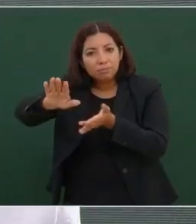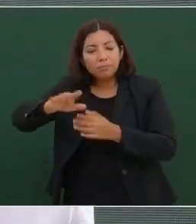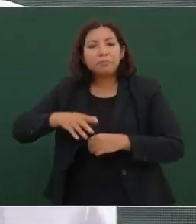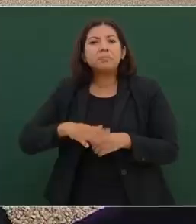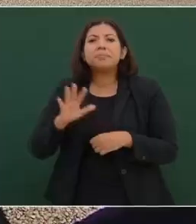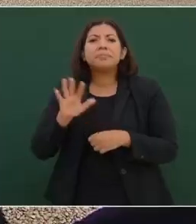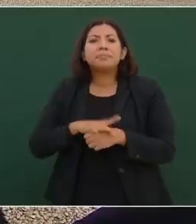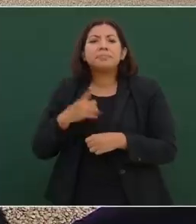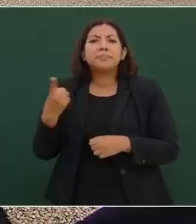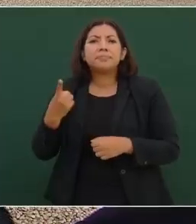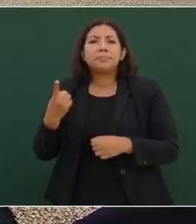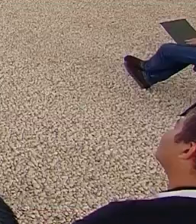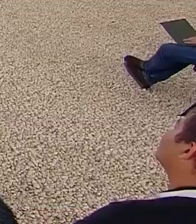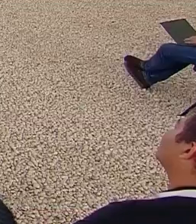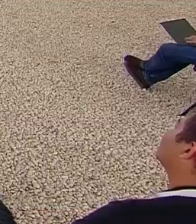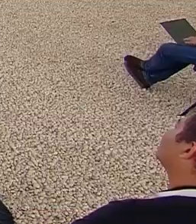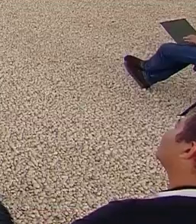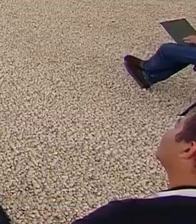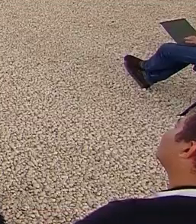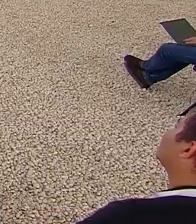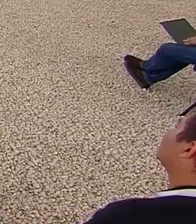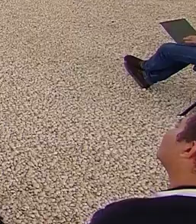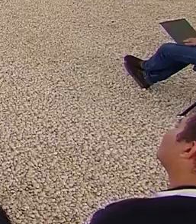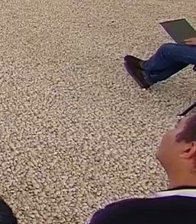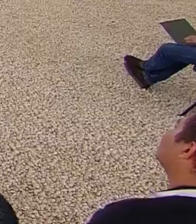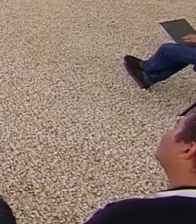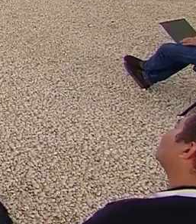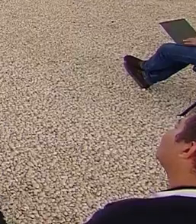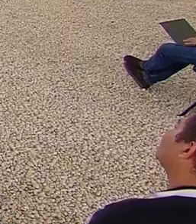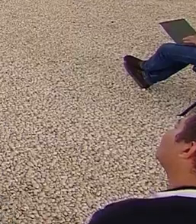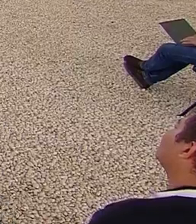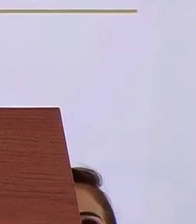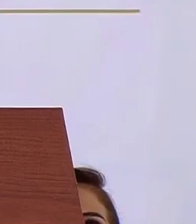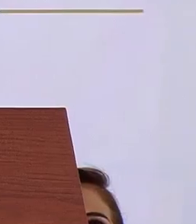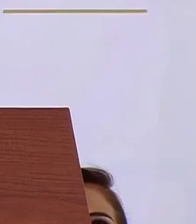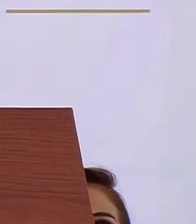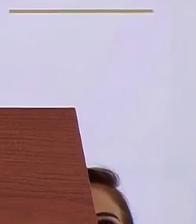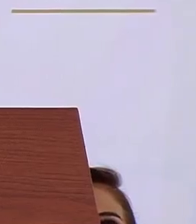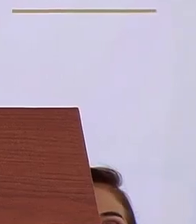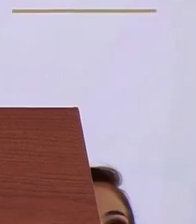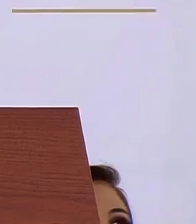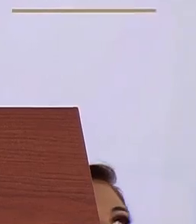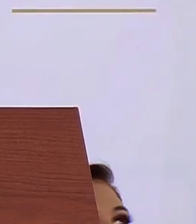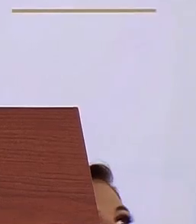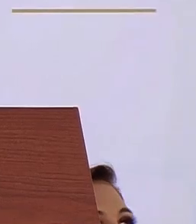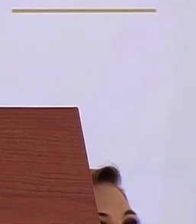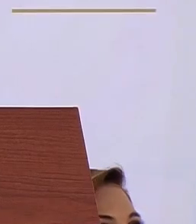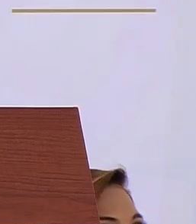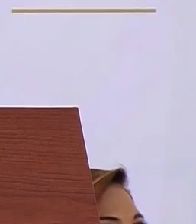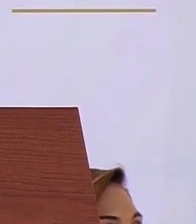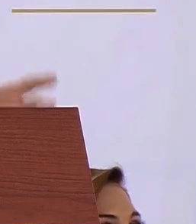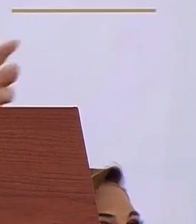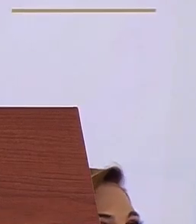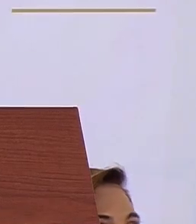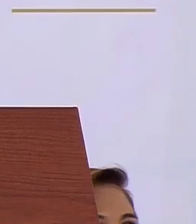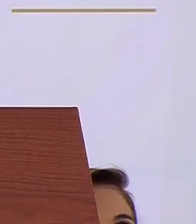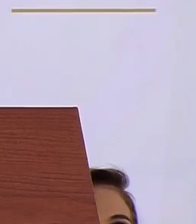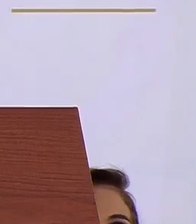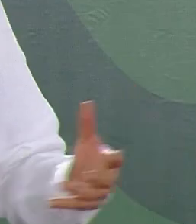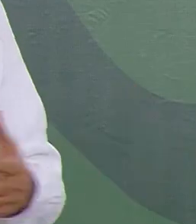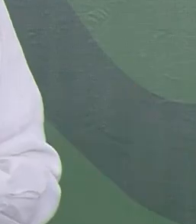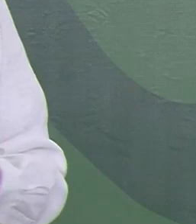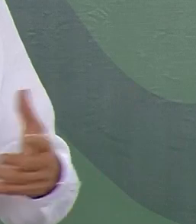sintieron, según ellos, muy moderado, porque lo que